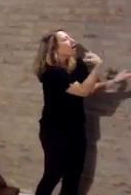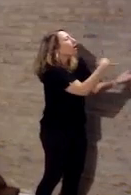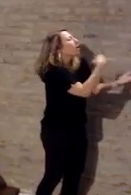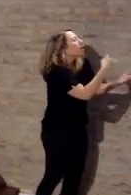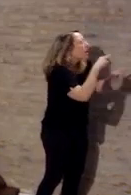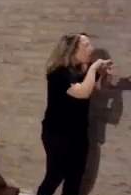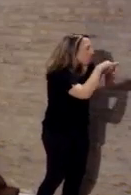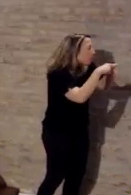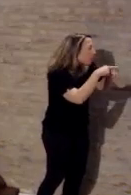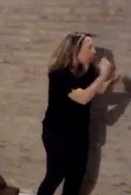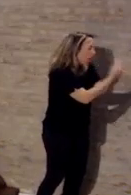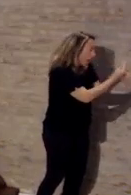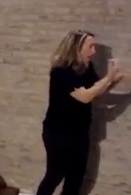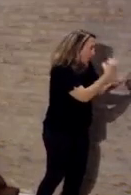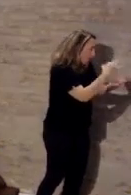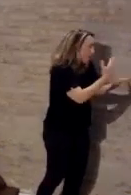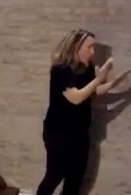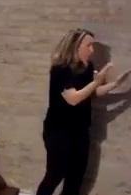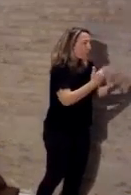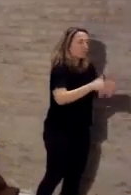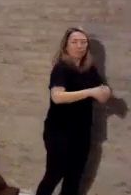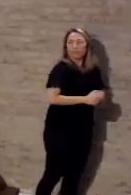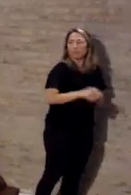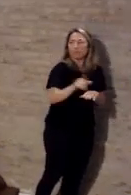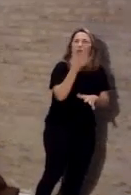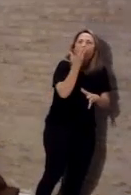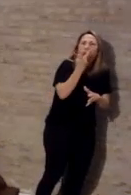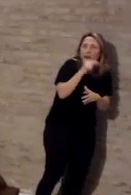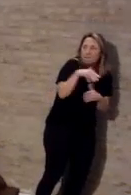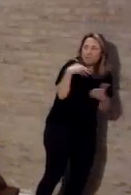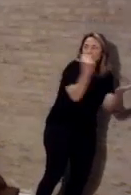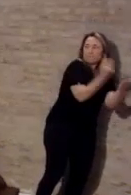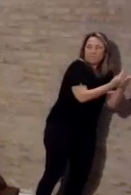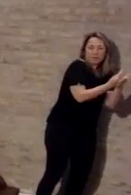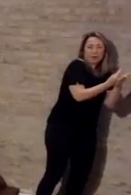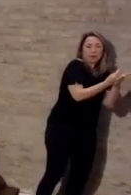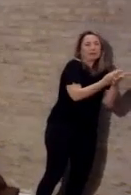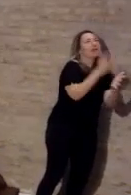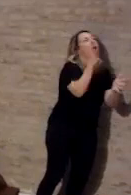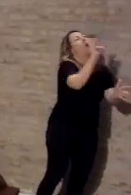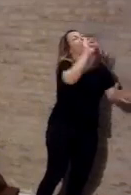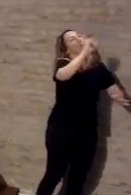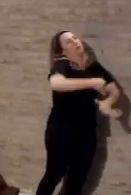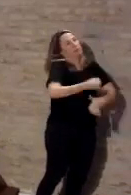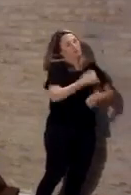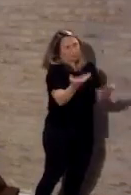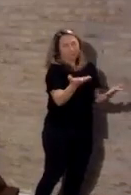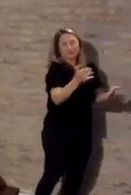noer un caro político y a vos te gustaría tener un